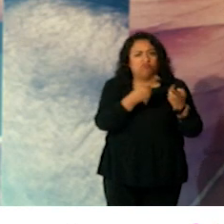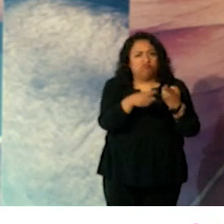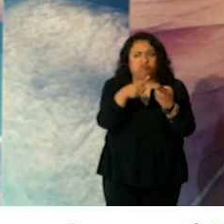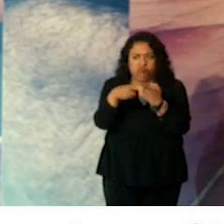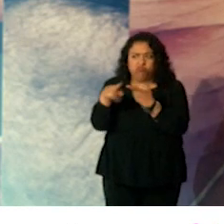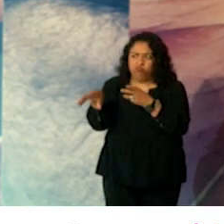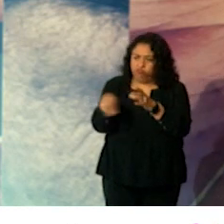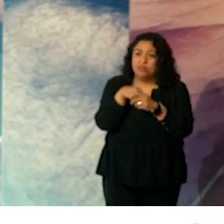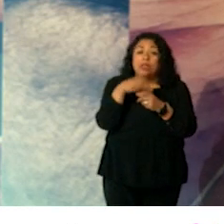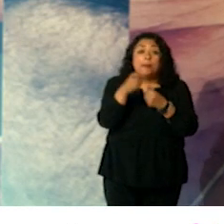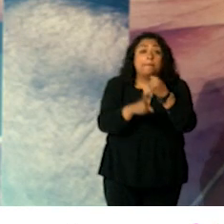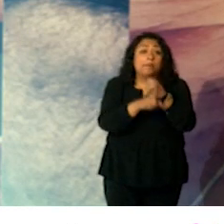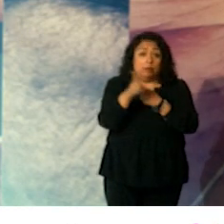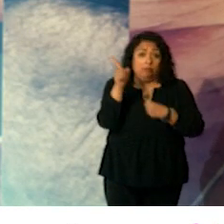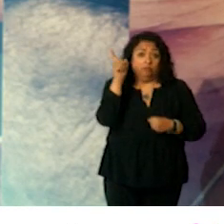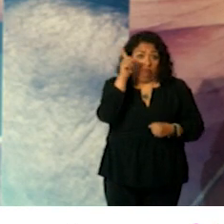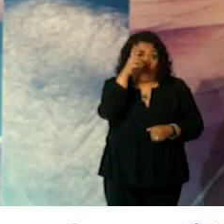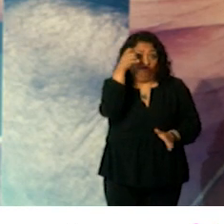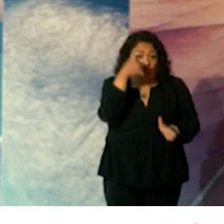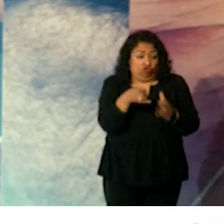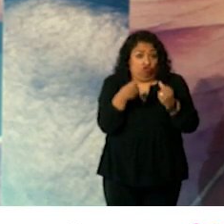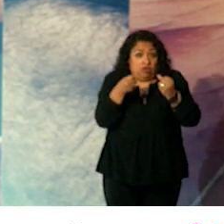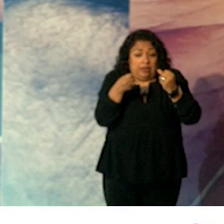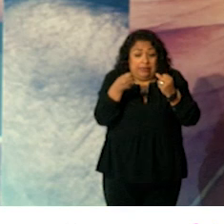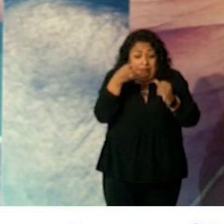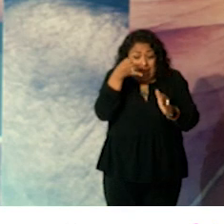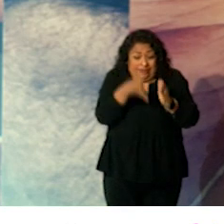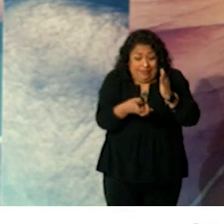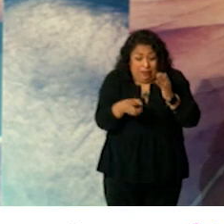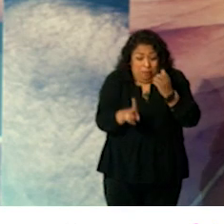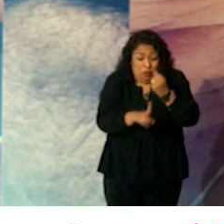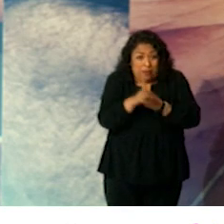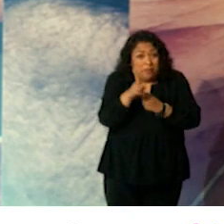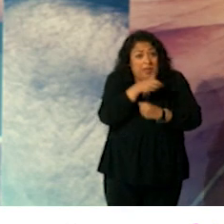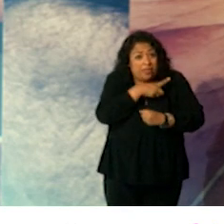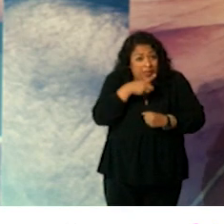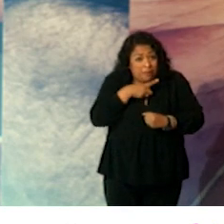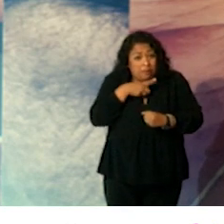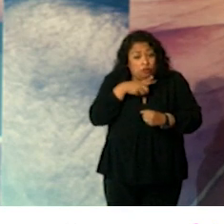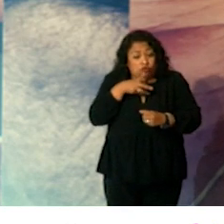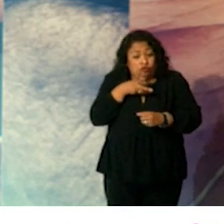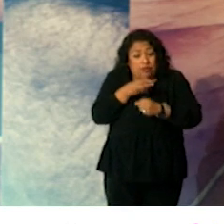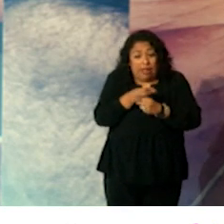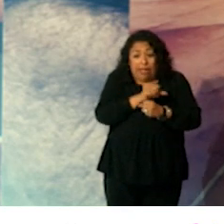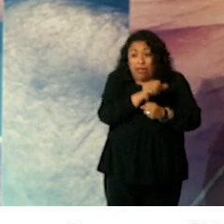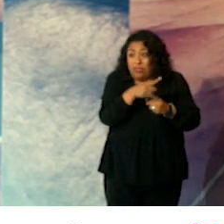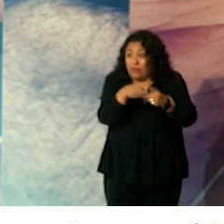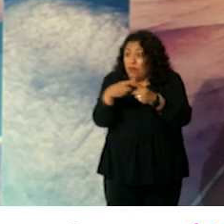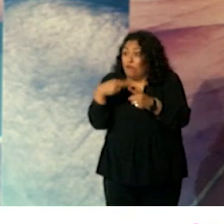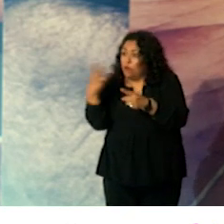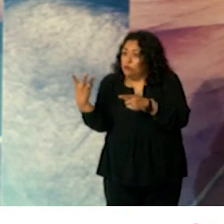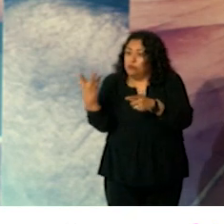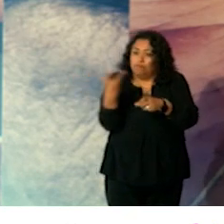diversidades, porque pues es un problema complejo y a los problemas complejos se les aborda desde la multiplicidad de